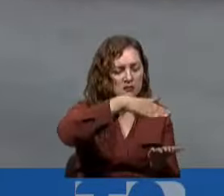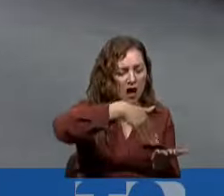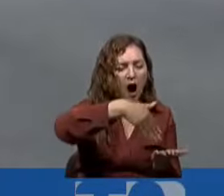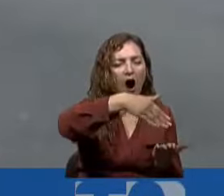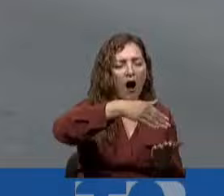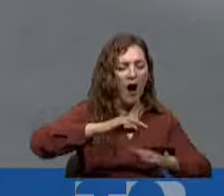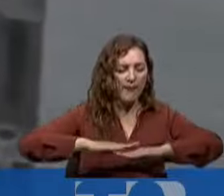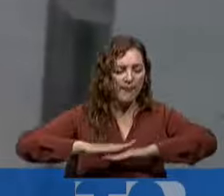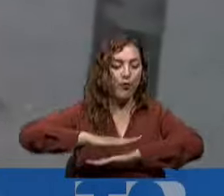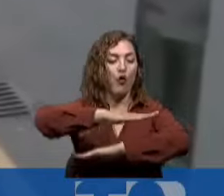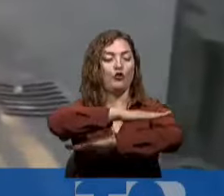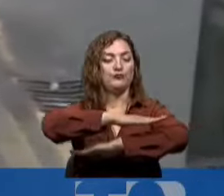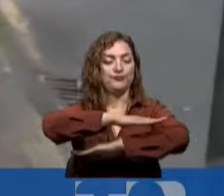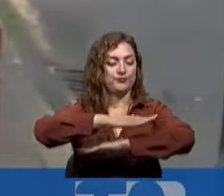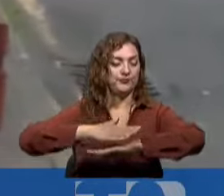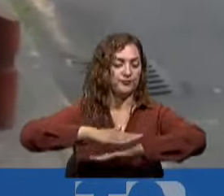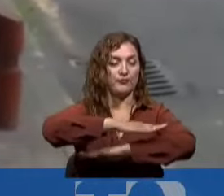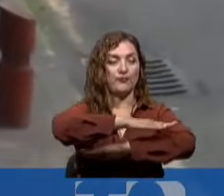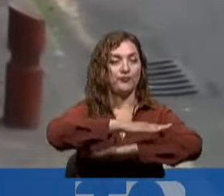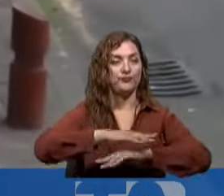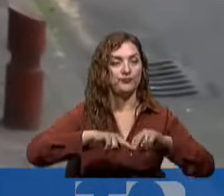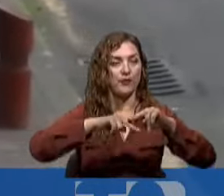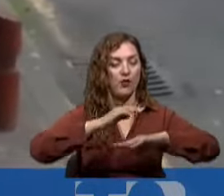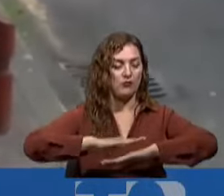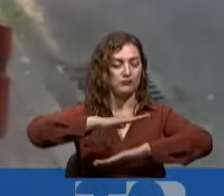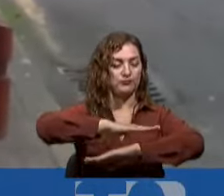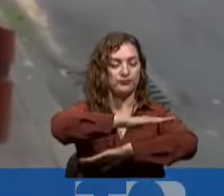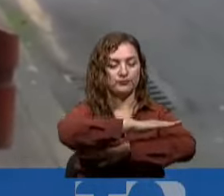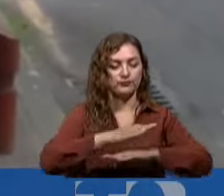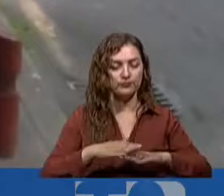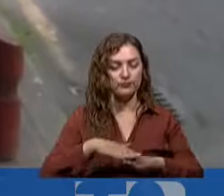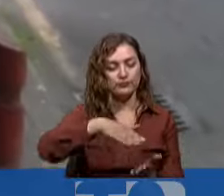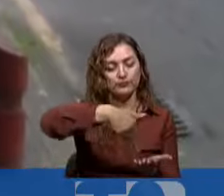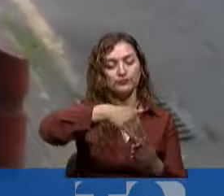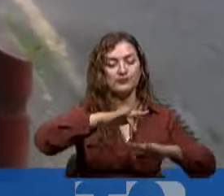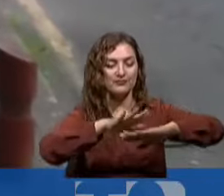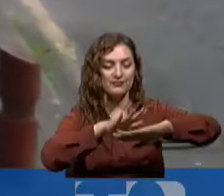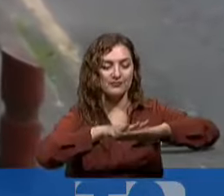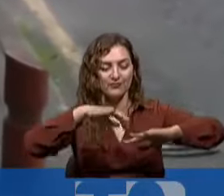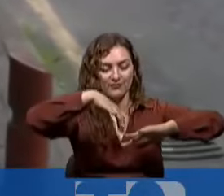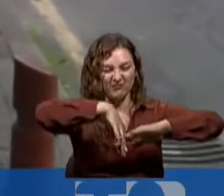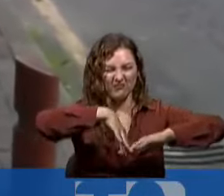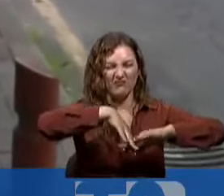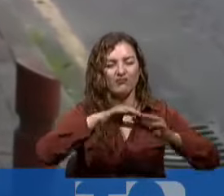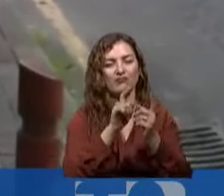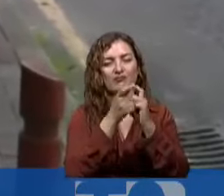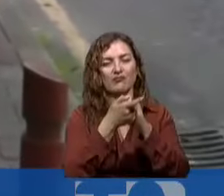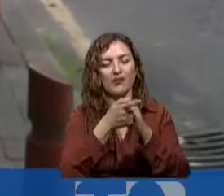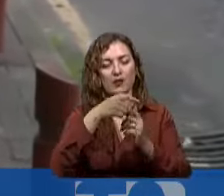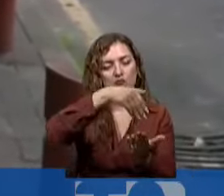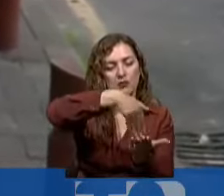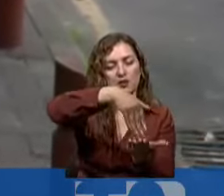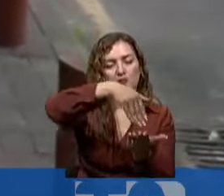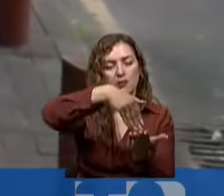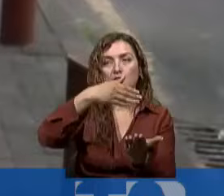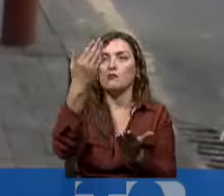que se realiza, se realizan también el tema de relocalización de sumideros, y de igual forma se implementa la señalización horizontal y